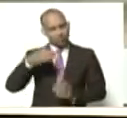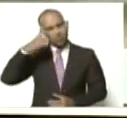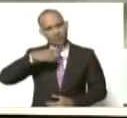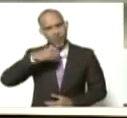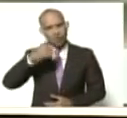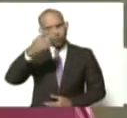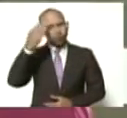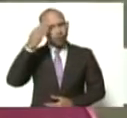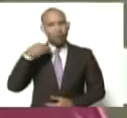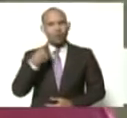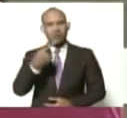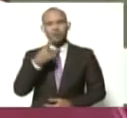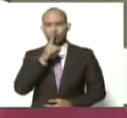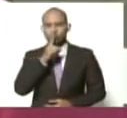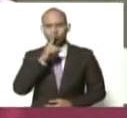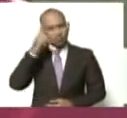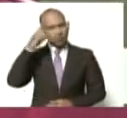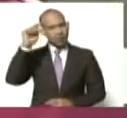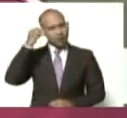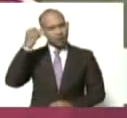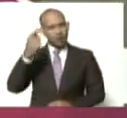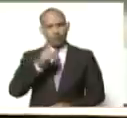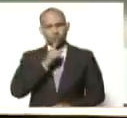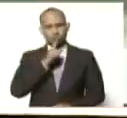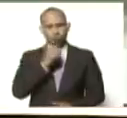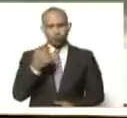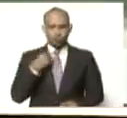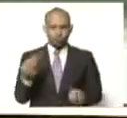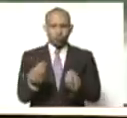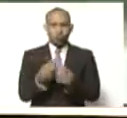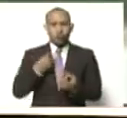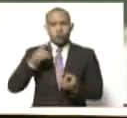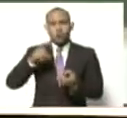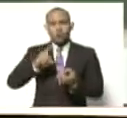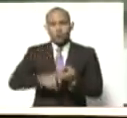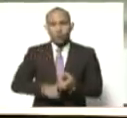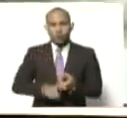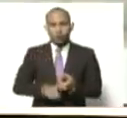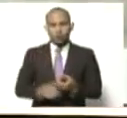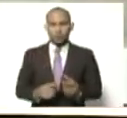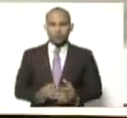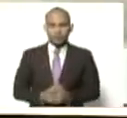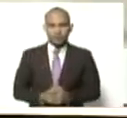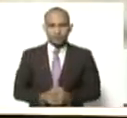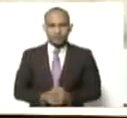voy a decir. Estaba recordando con Silita ayer. Oye, Silita,